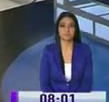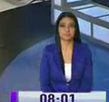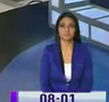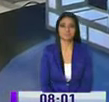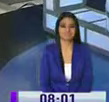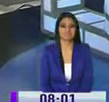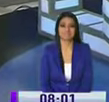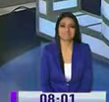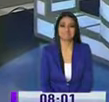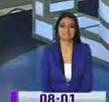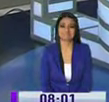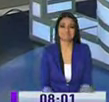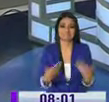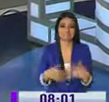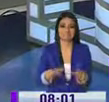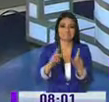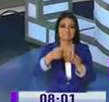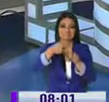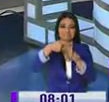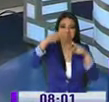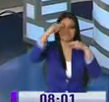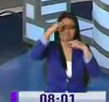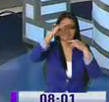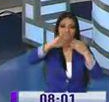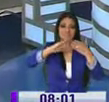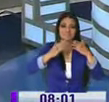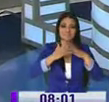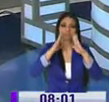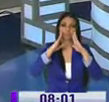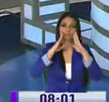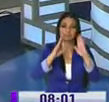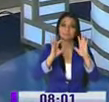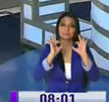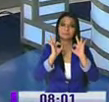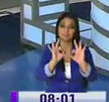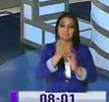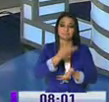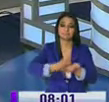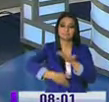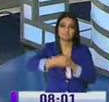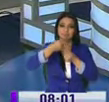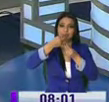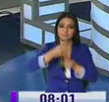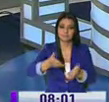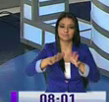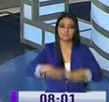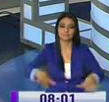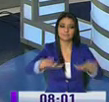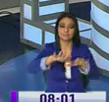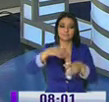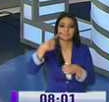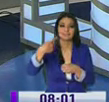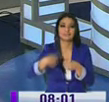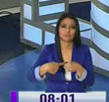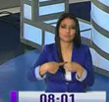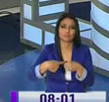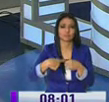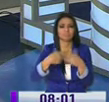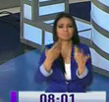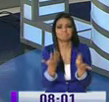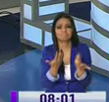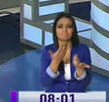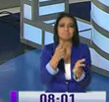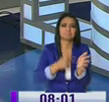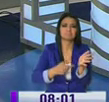y señora llegado al primer noticiero usted la combinada que estamos para compartir las noticias del distrito metropolitano las novedades y